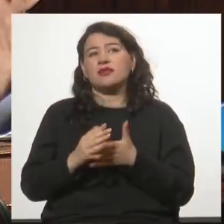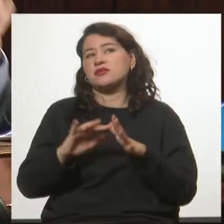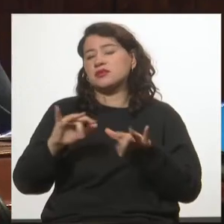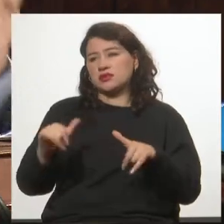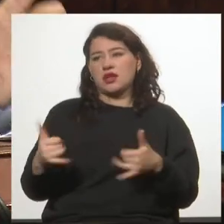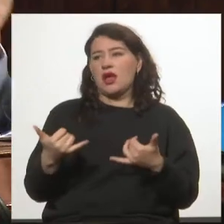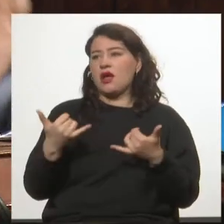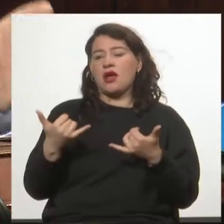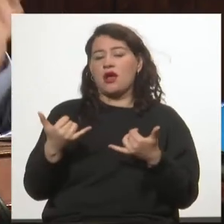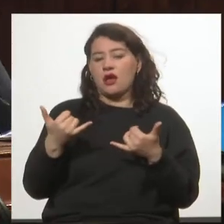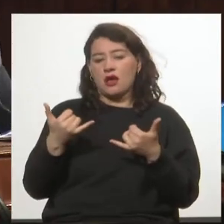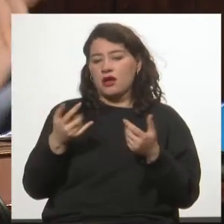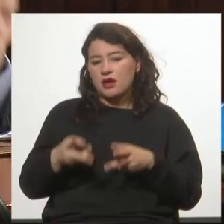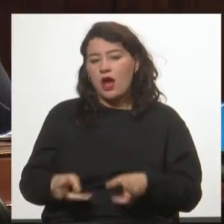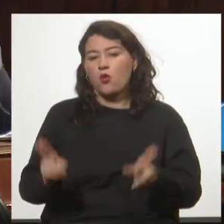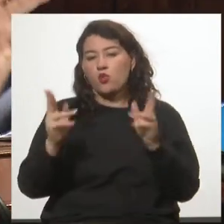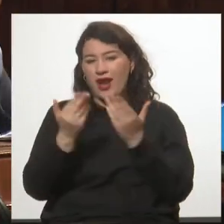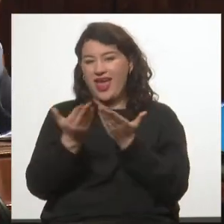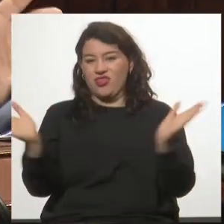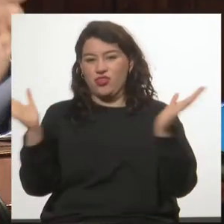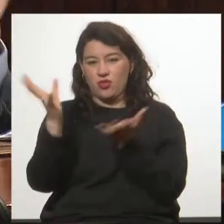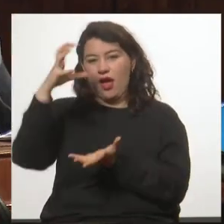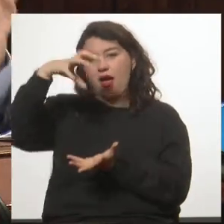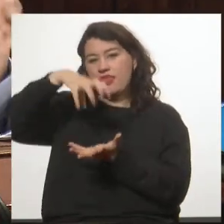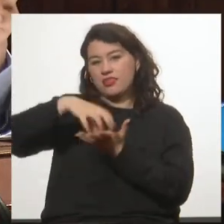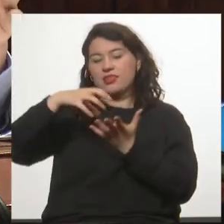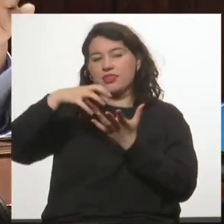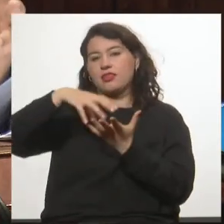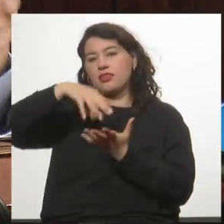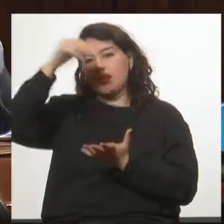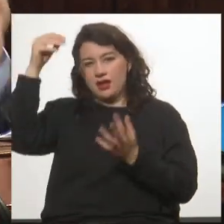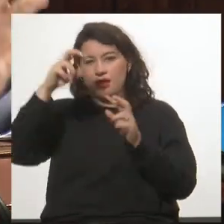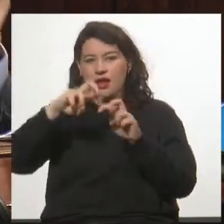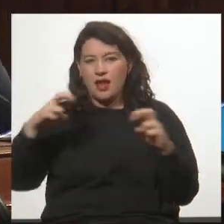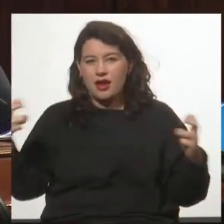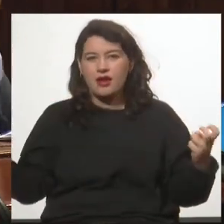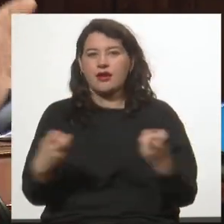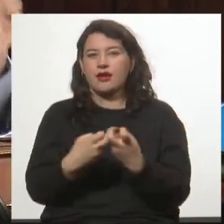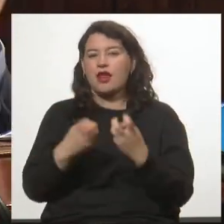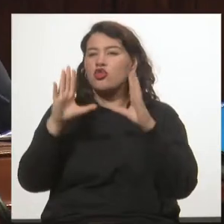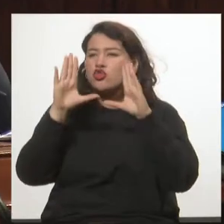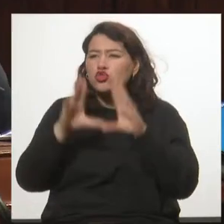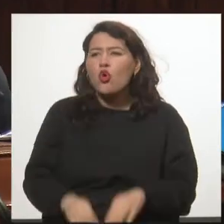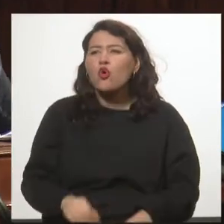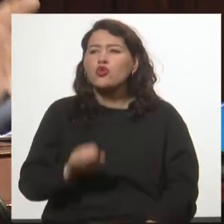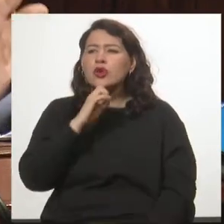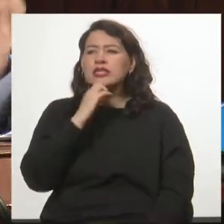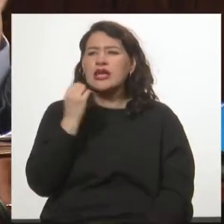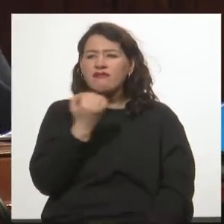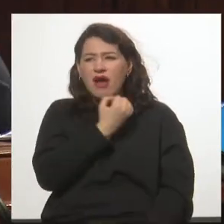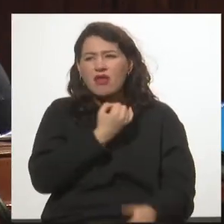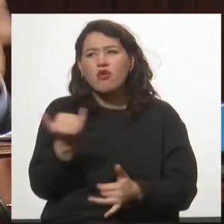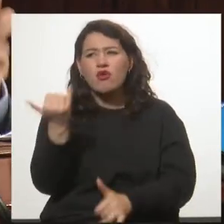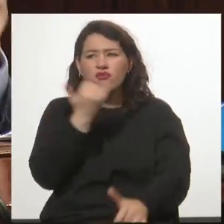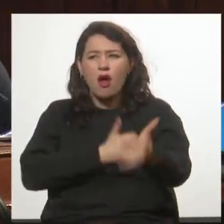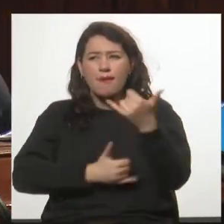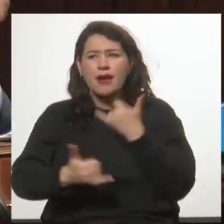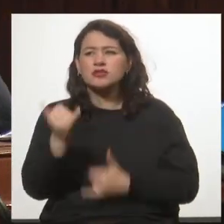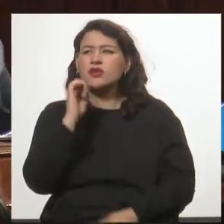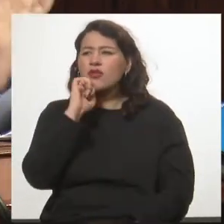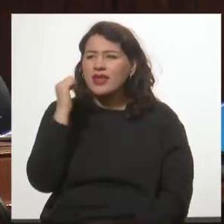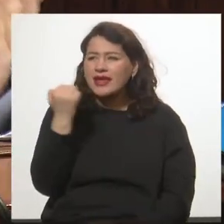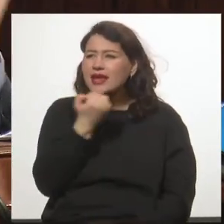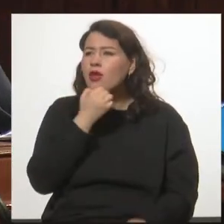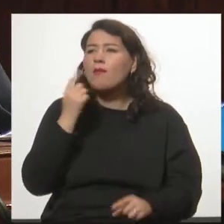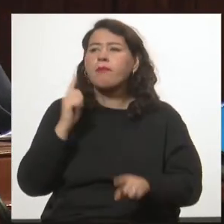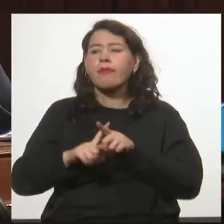inaugurado ante la arena se resolvió nuevamente declararlo todo reservado confidencial secreto por